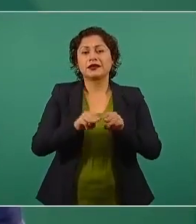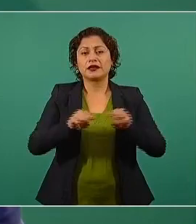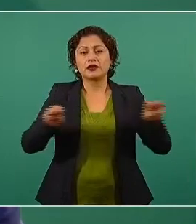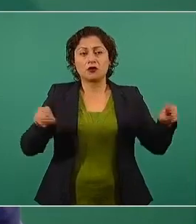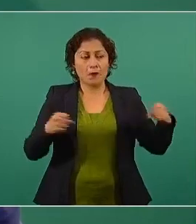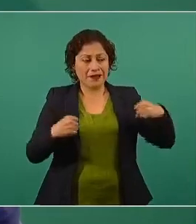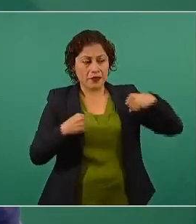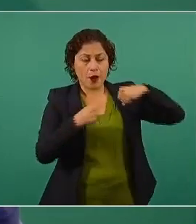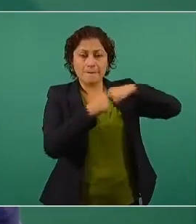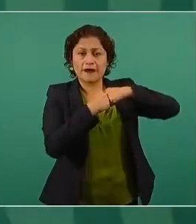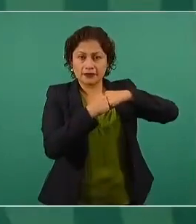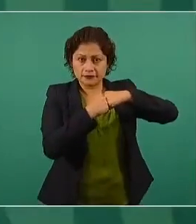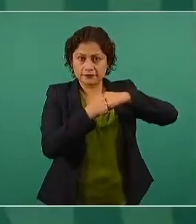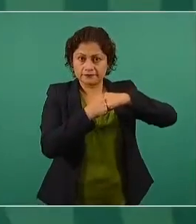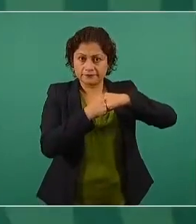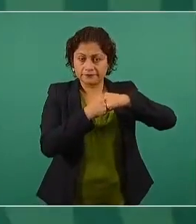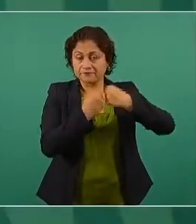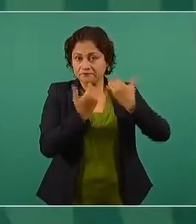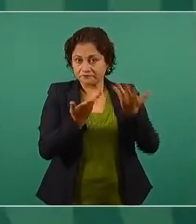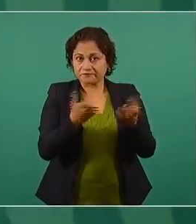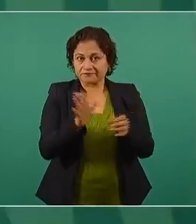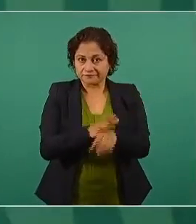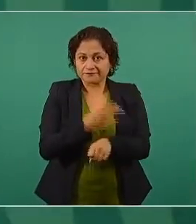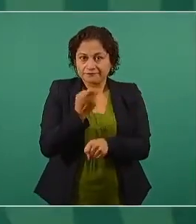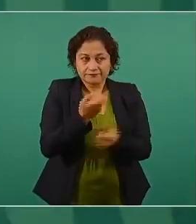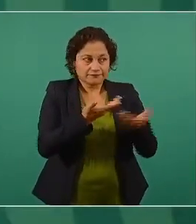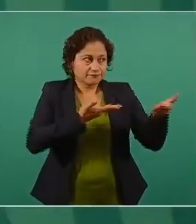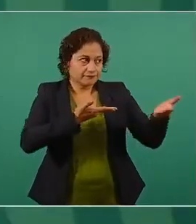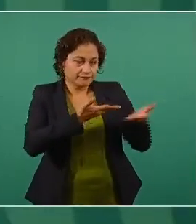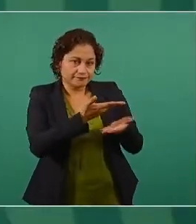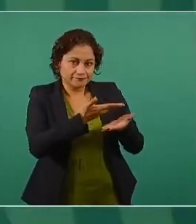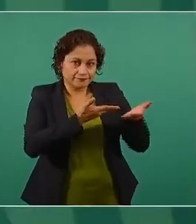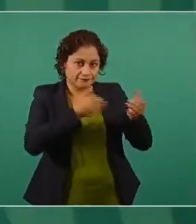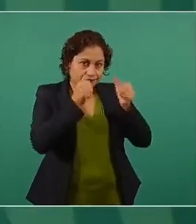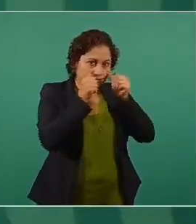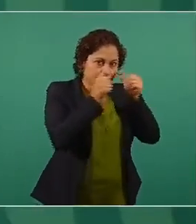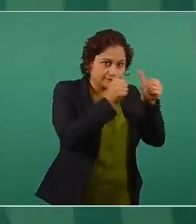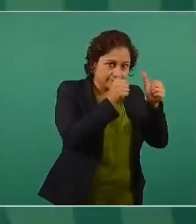Entonces estamos trabajando bien. Por eso viene